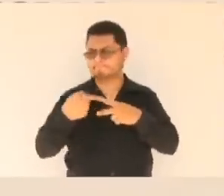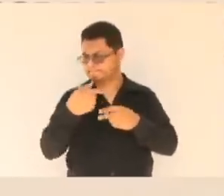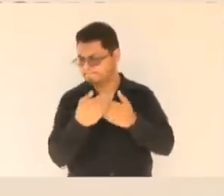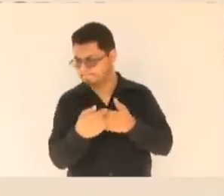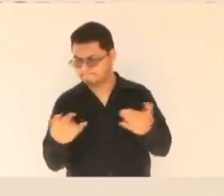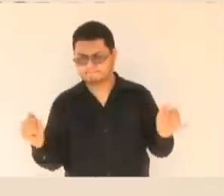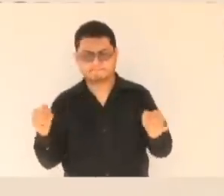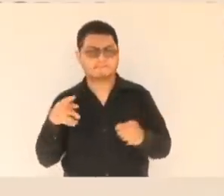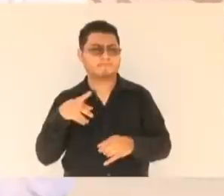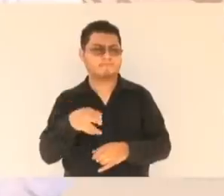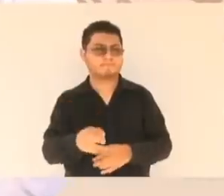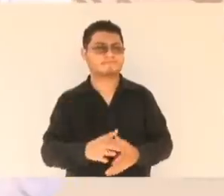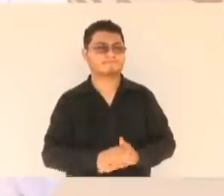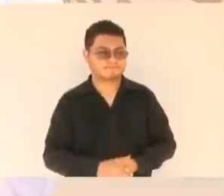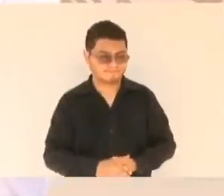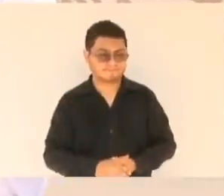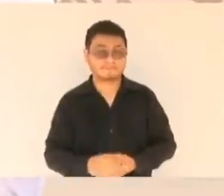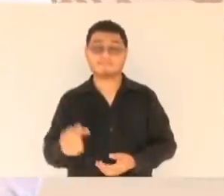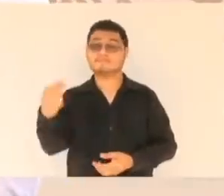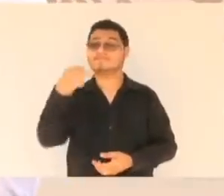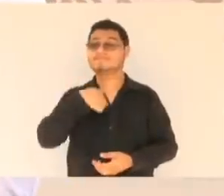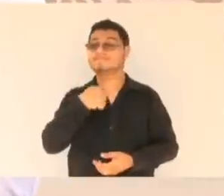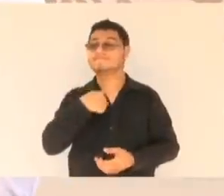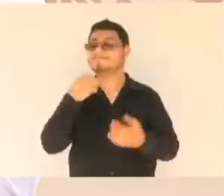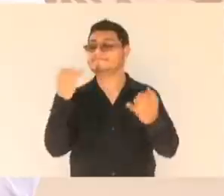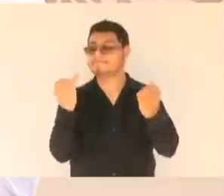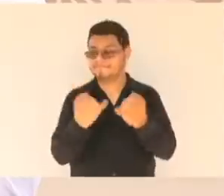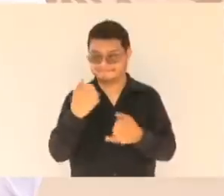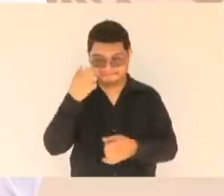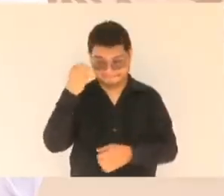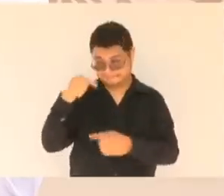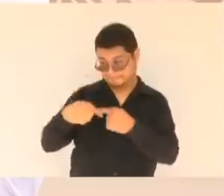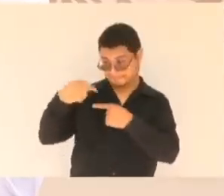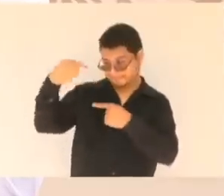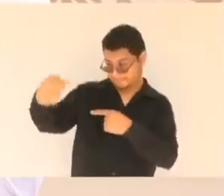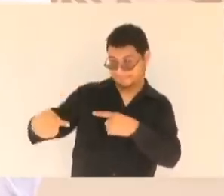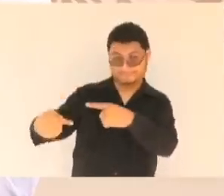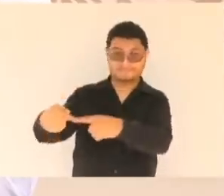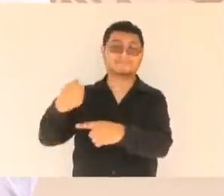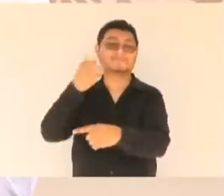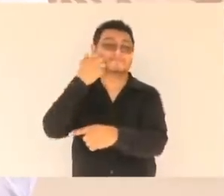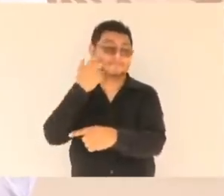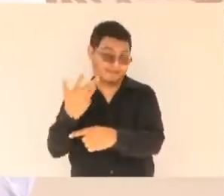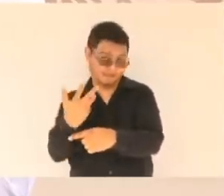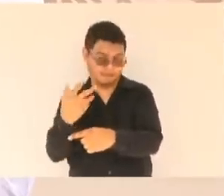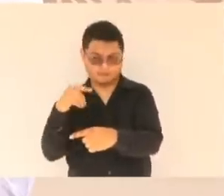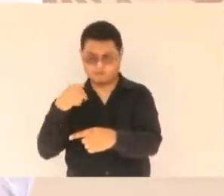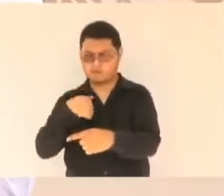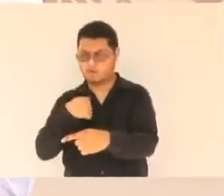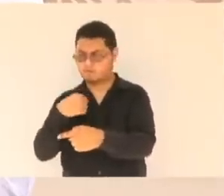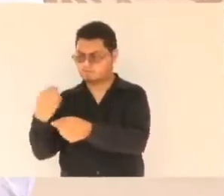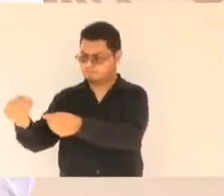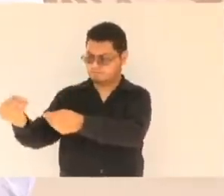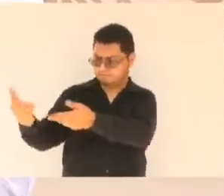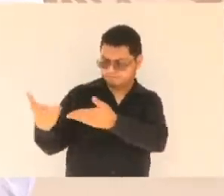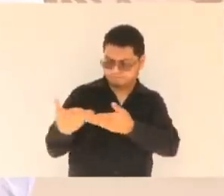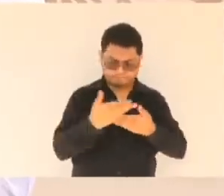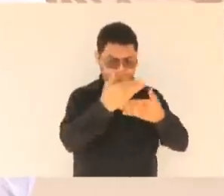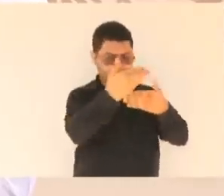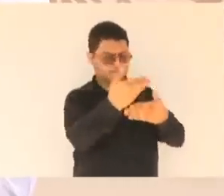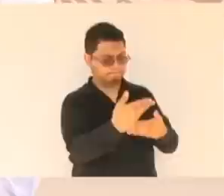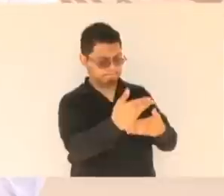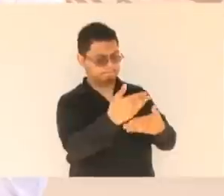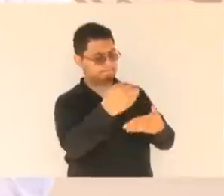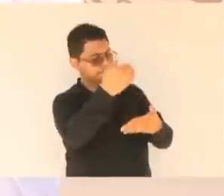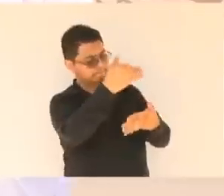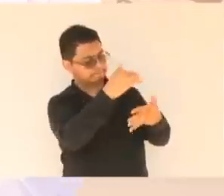también quiero para entonces ya tener un informe